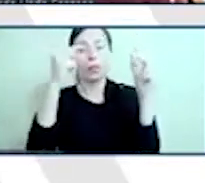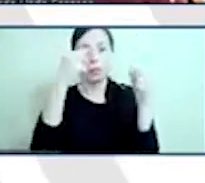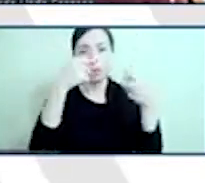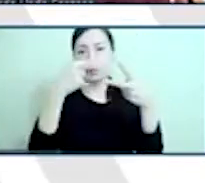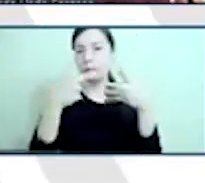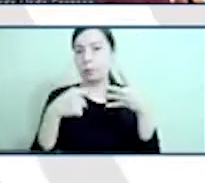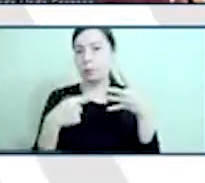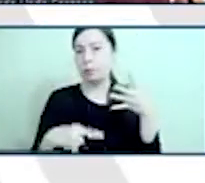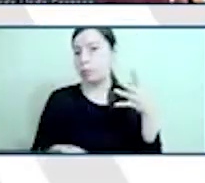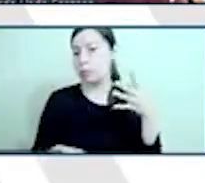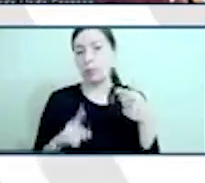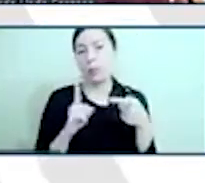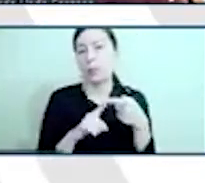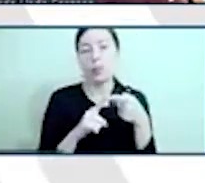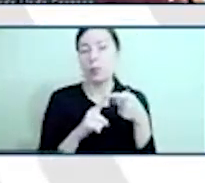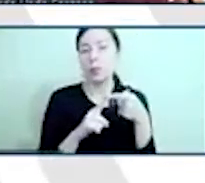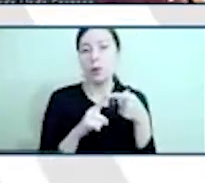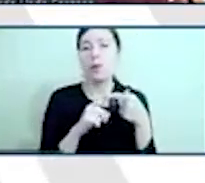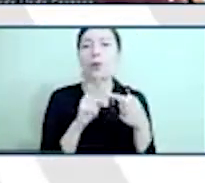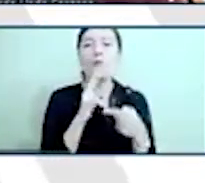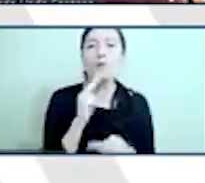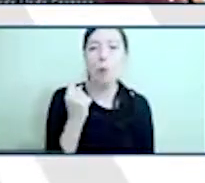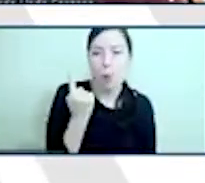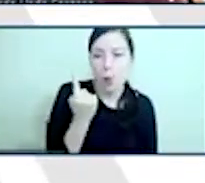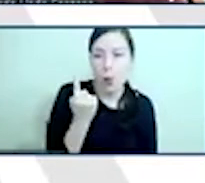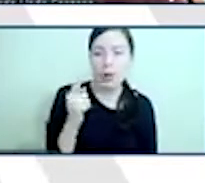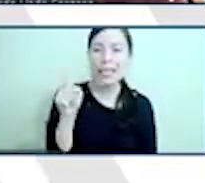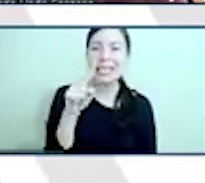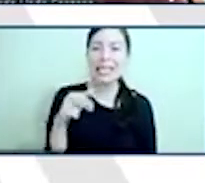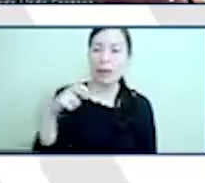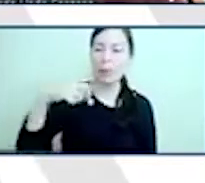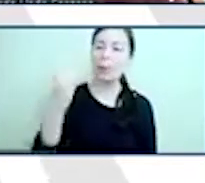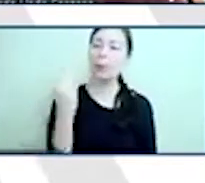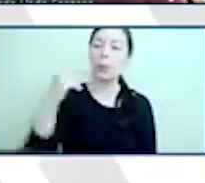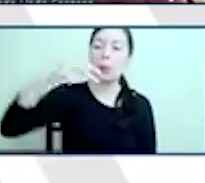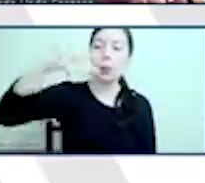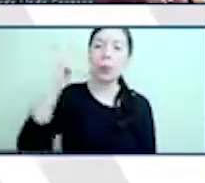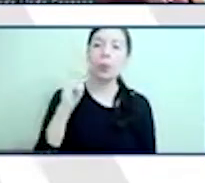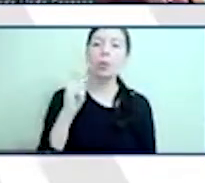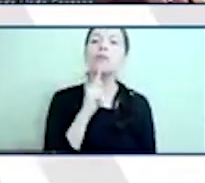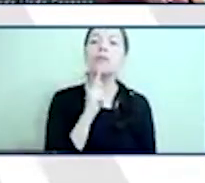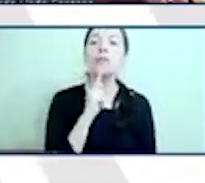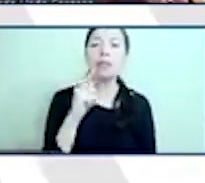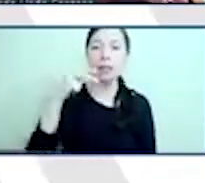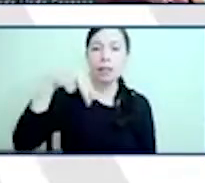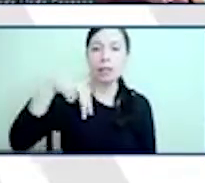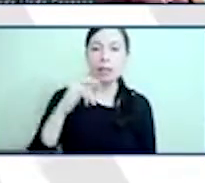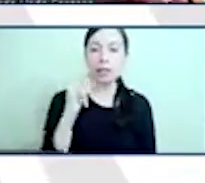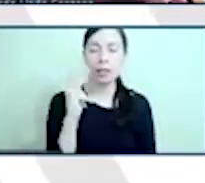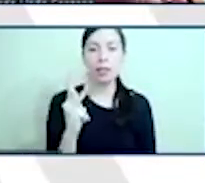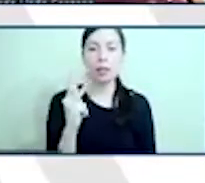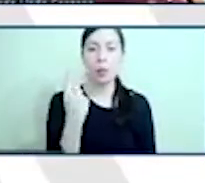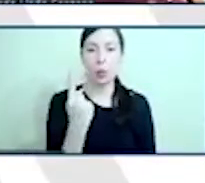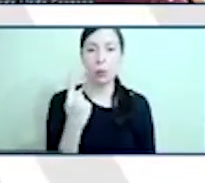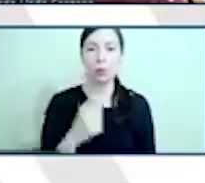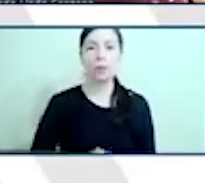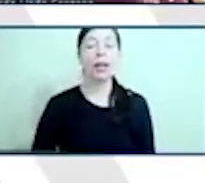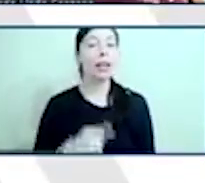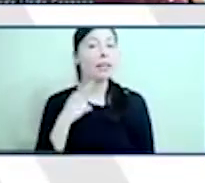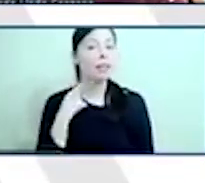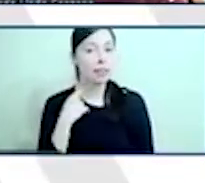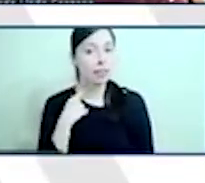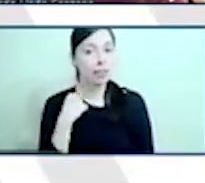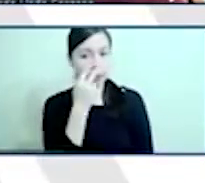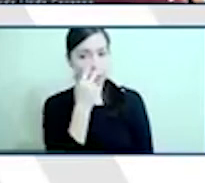ilustraciones el Sputnik 1, ¿cierto? Y por el lado de Estados Unidos el Explorer 1. Pero es interesante ver la manera en que